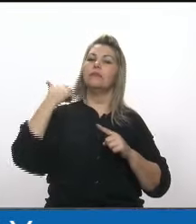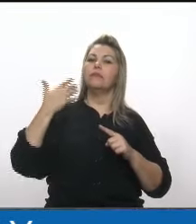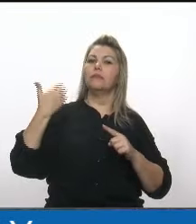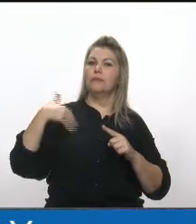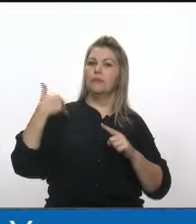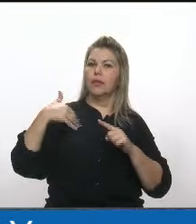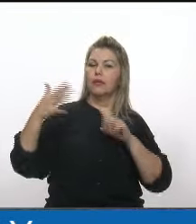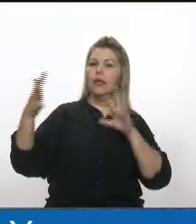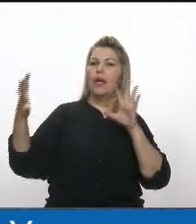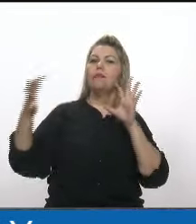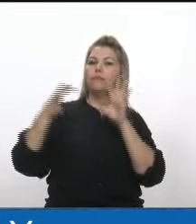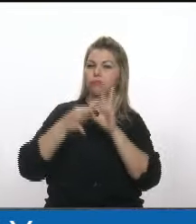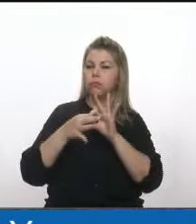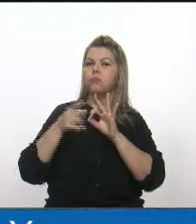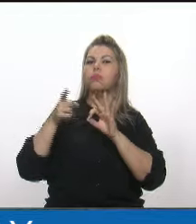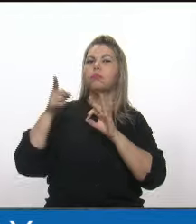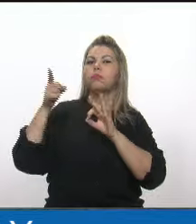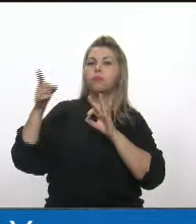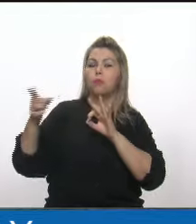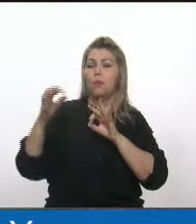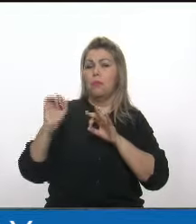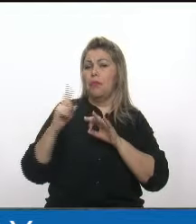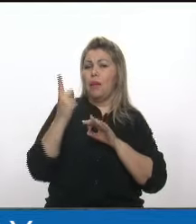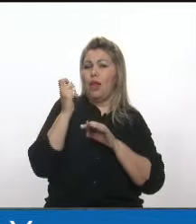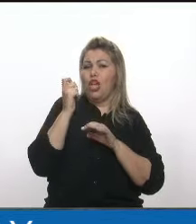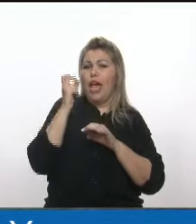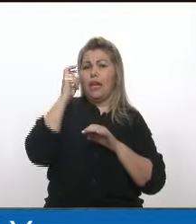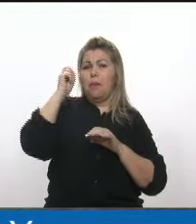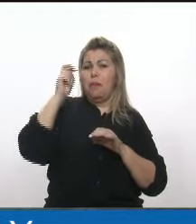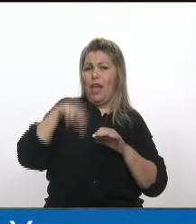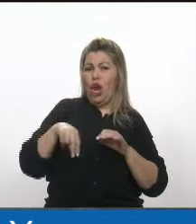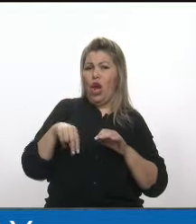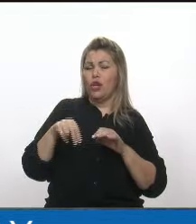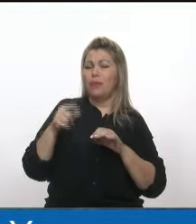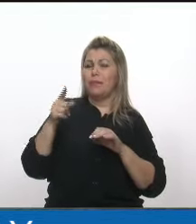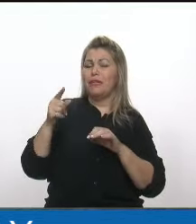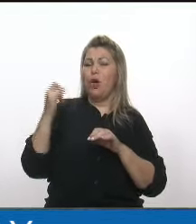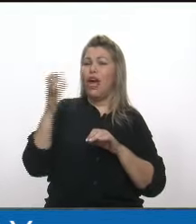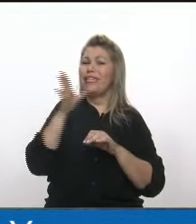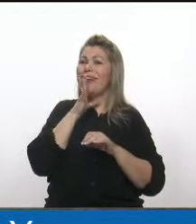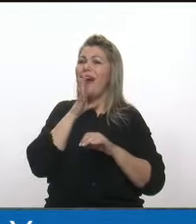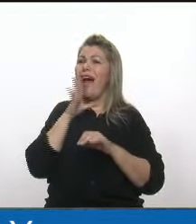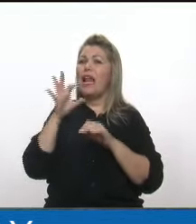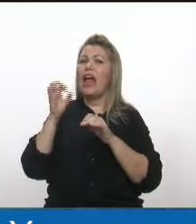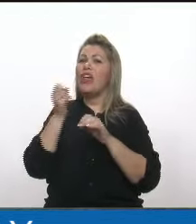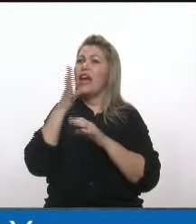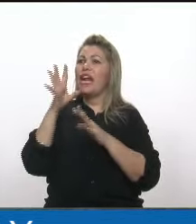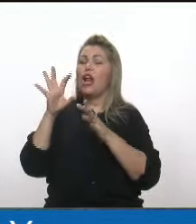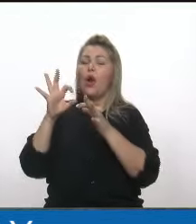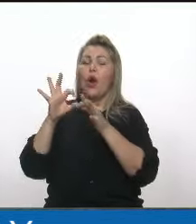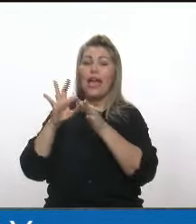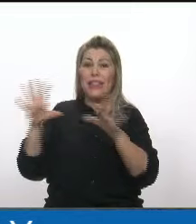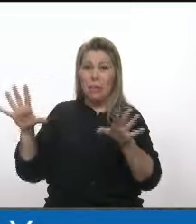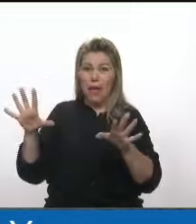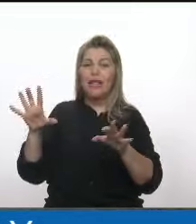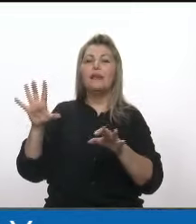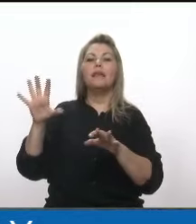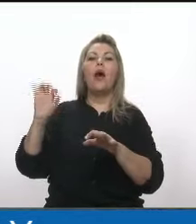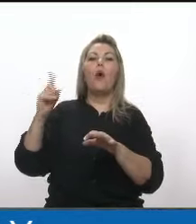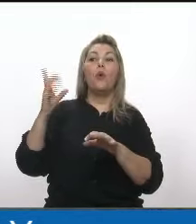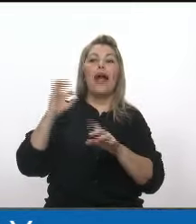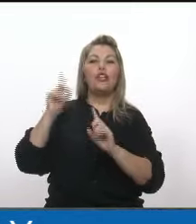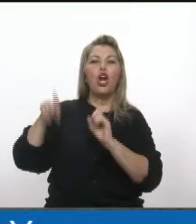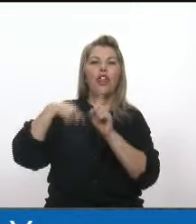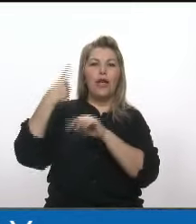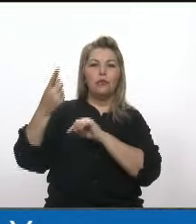presidente perón fue uno de los primeros países lo hizo a menos de un año de la declaración de la independencia de Israel y un poquito después votó el ingreso de Israel a